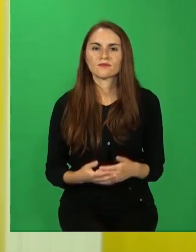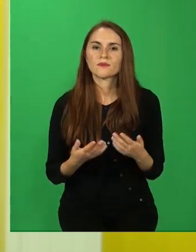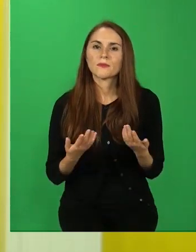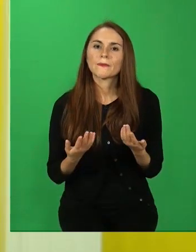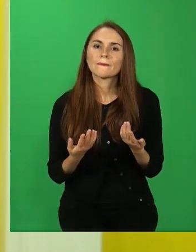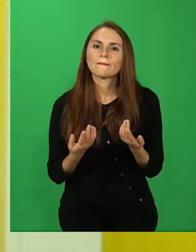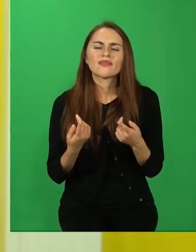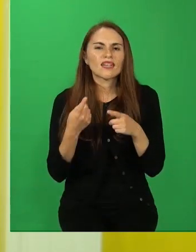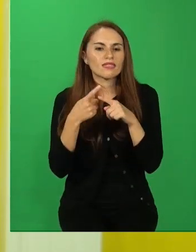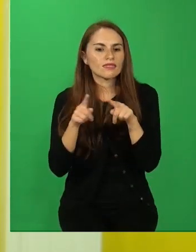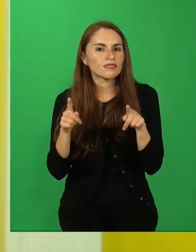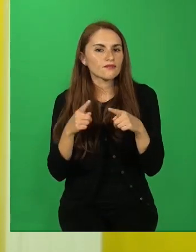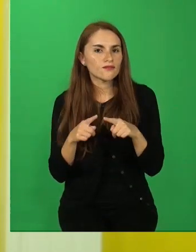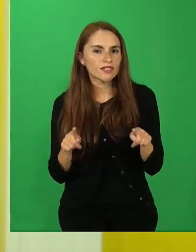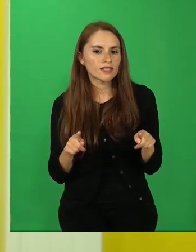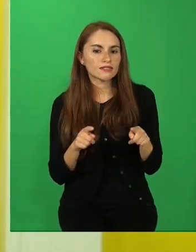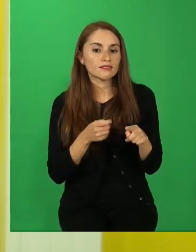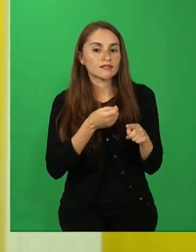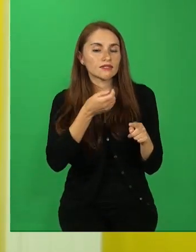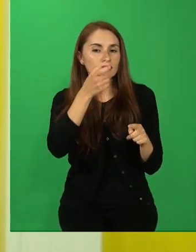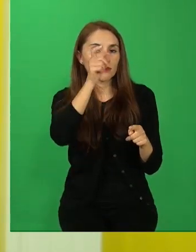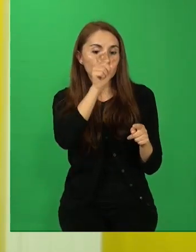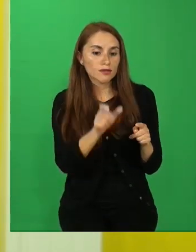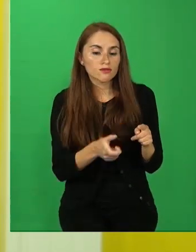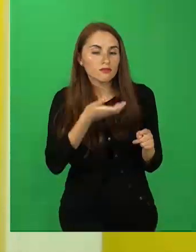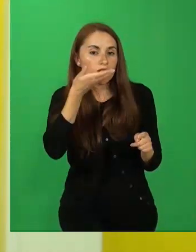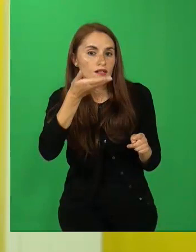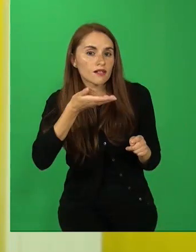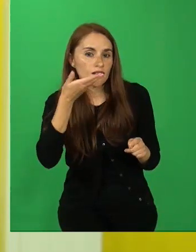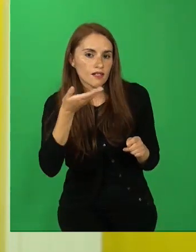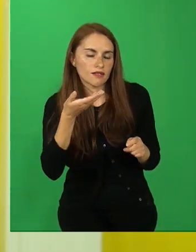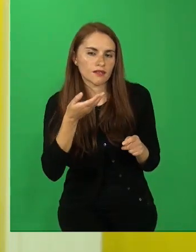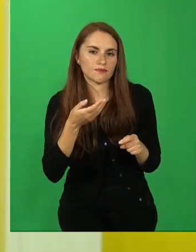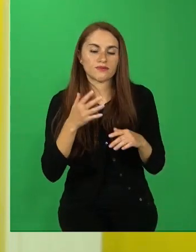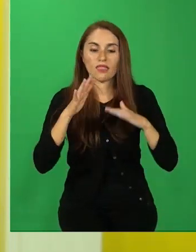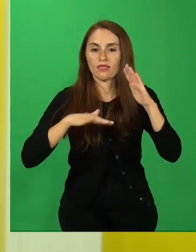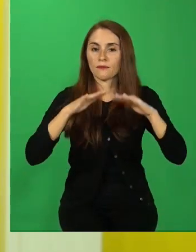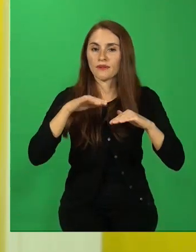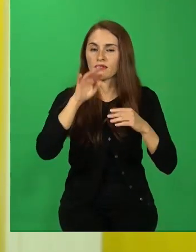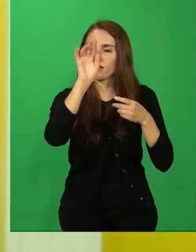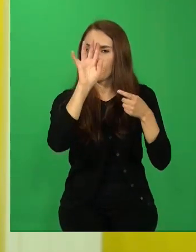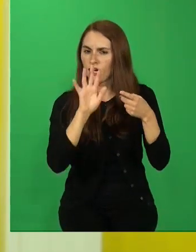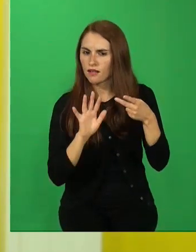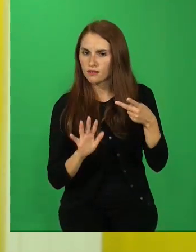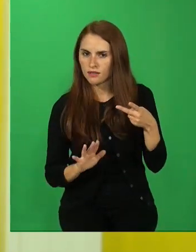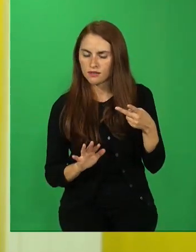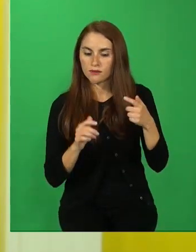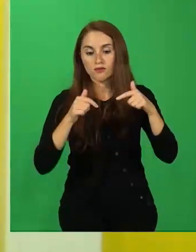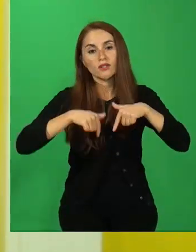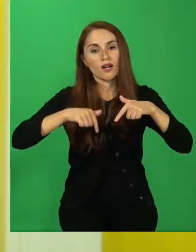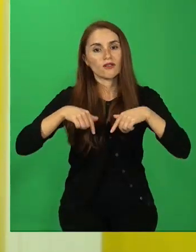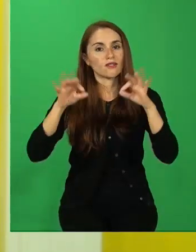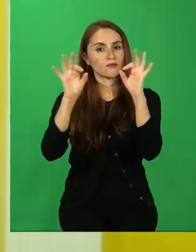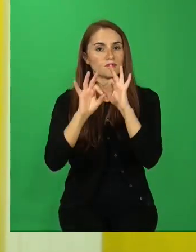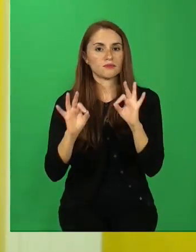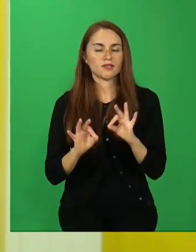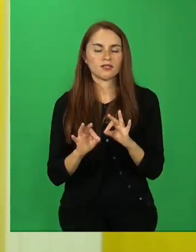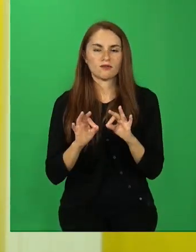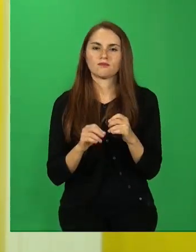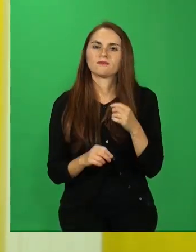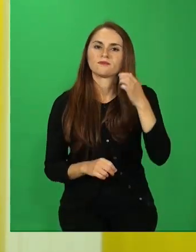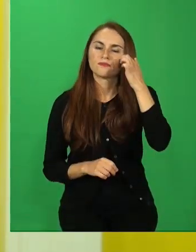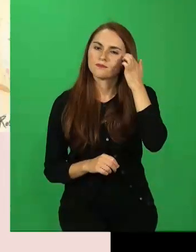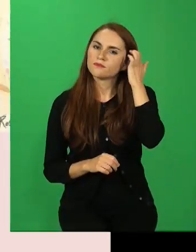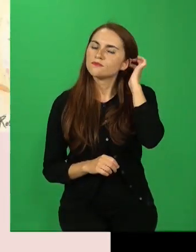Existen diversos tipos de narrador. Según cada una de sus características, los vamos a aprender a clasificar el día de